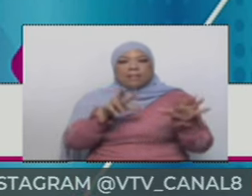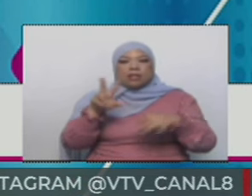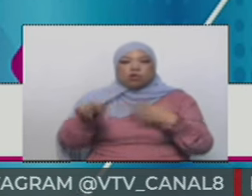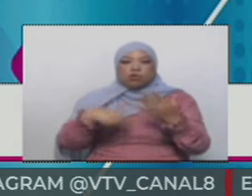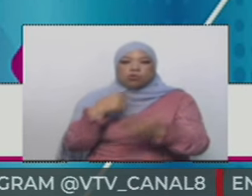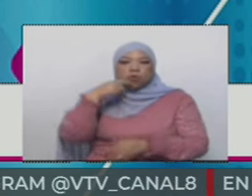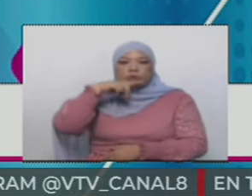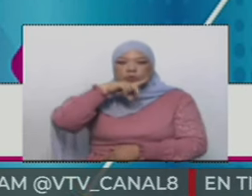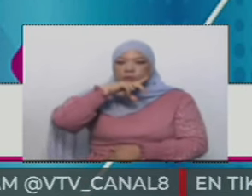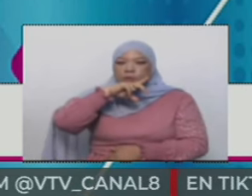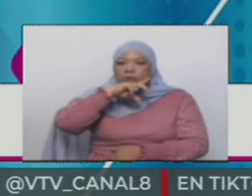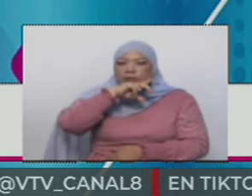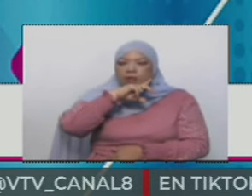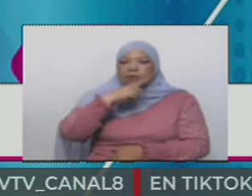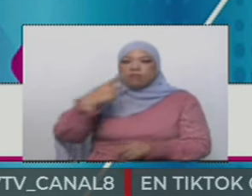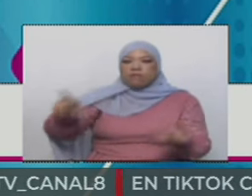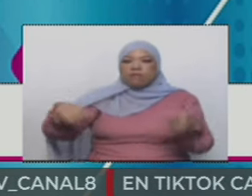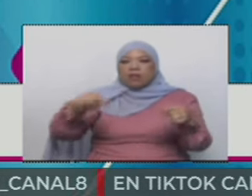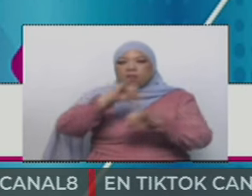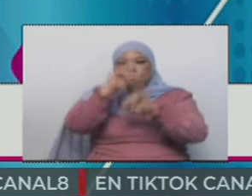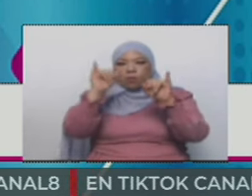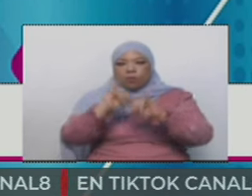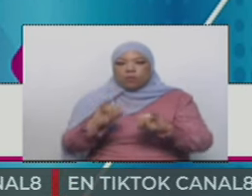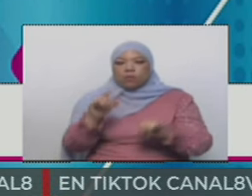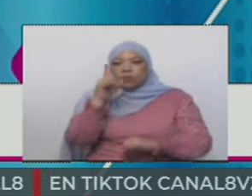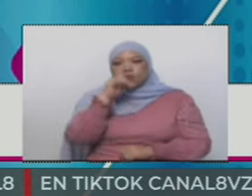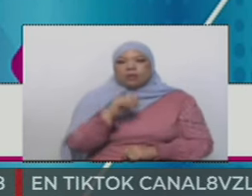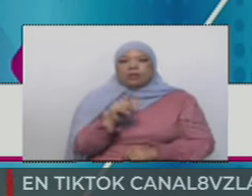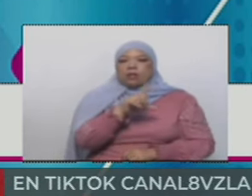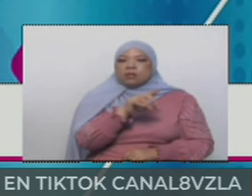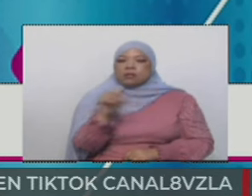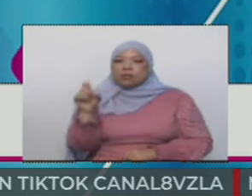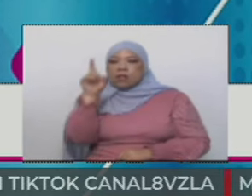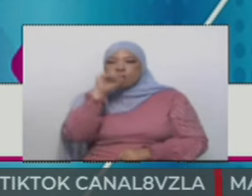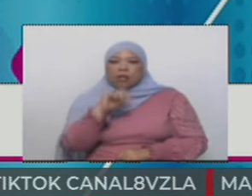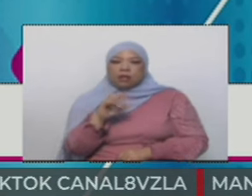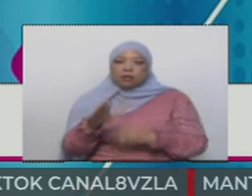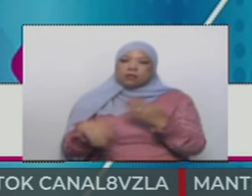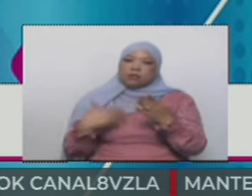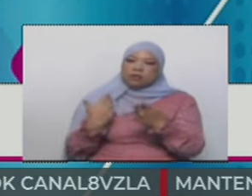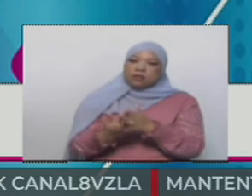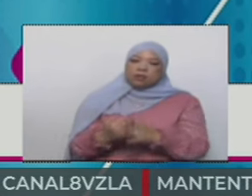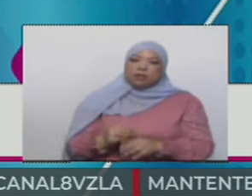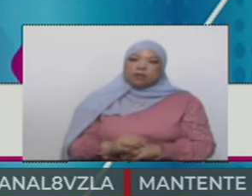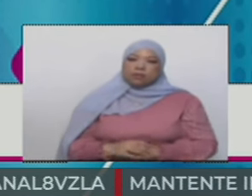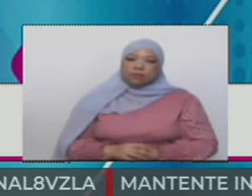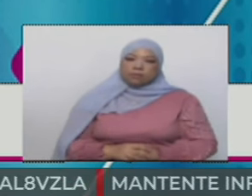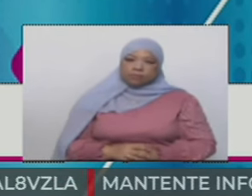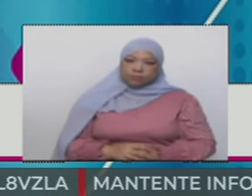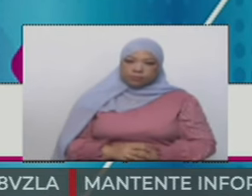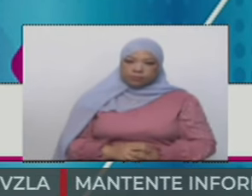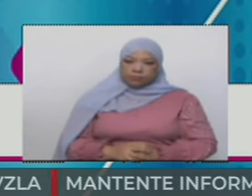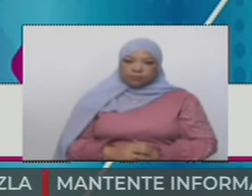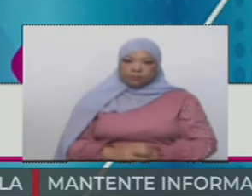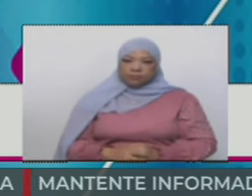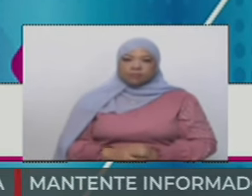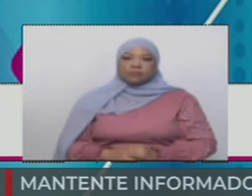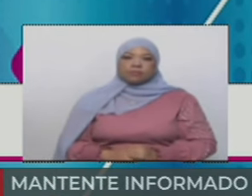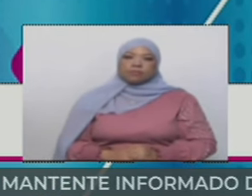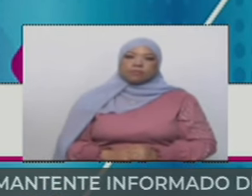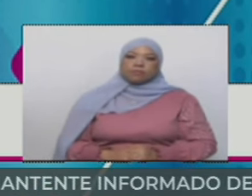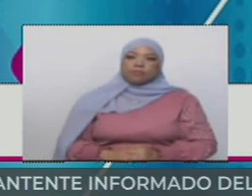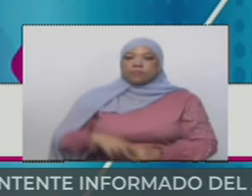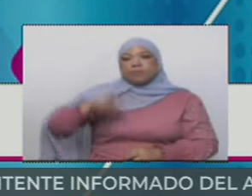generación va a vivir más de 100 años. Claro. Ah. Y era lo que estaba hablando con Enzo, por lo menos, bueno, tuve el